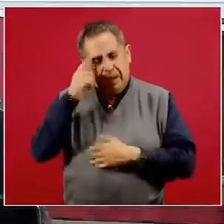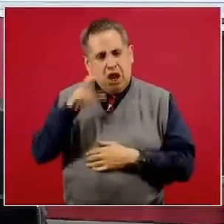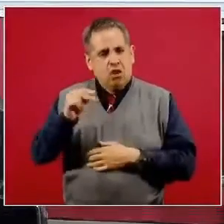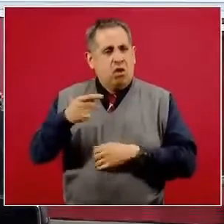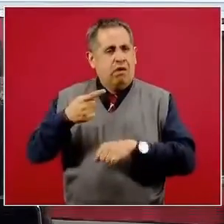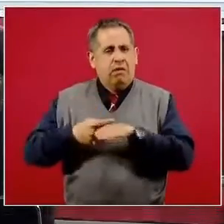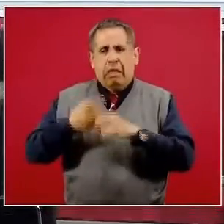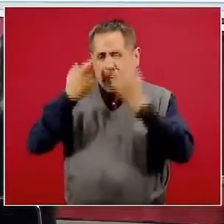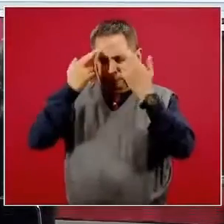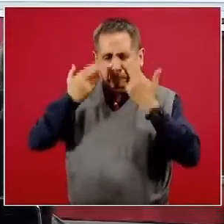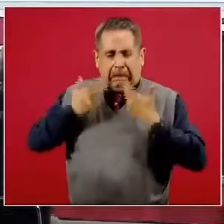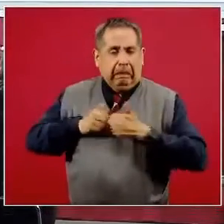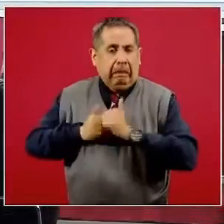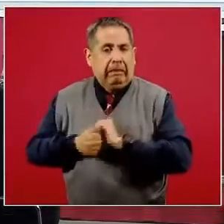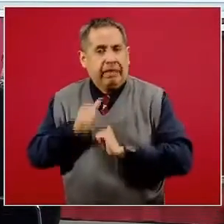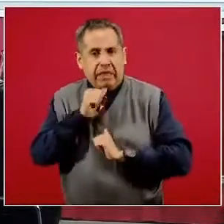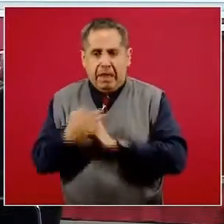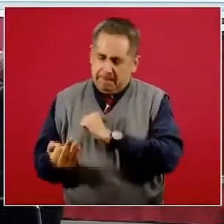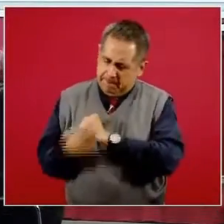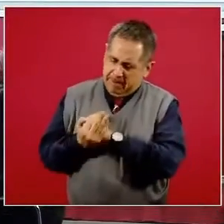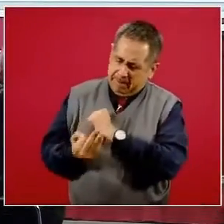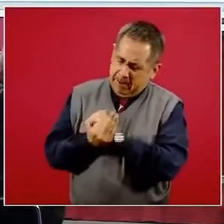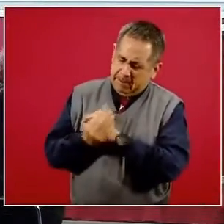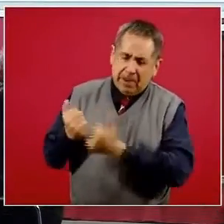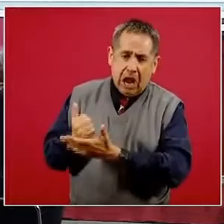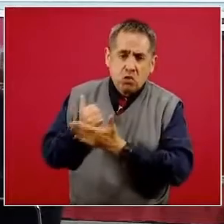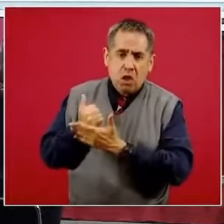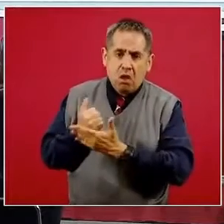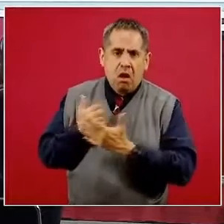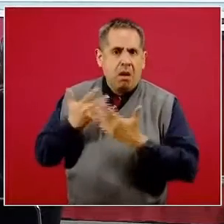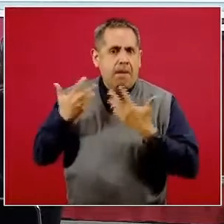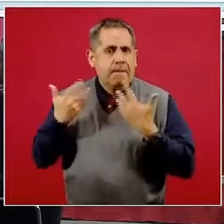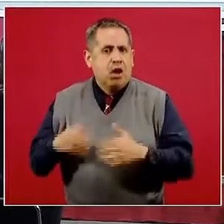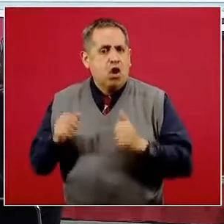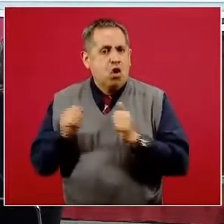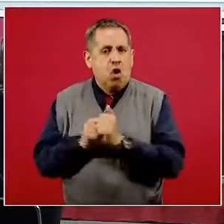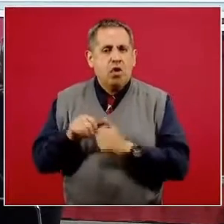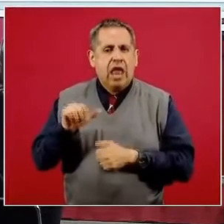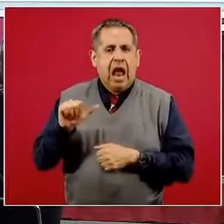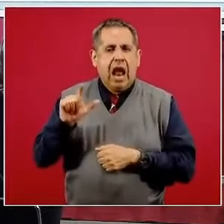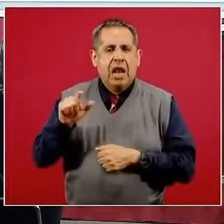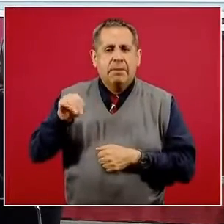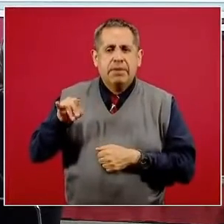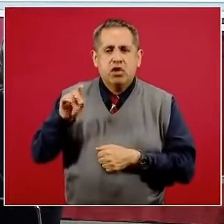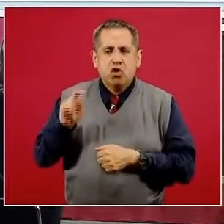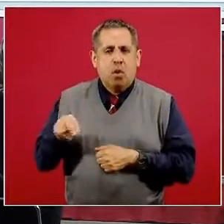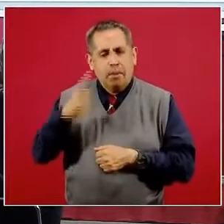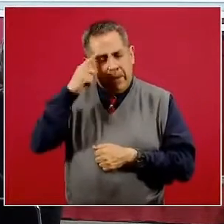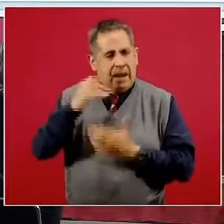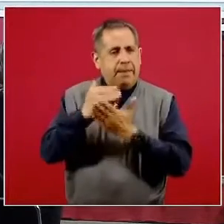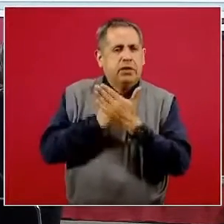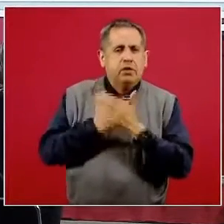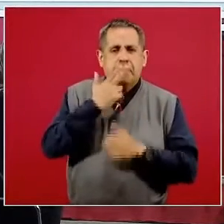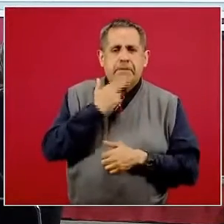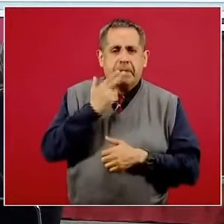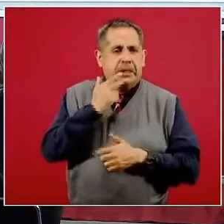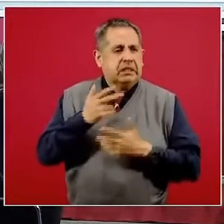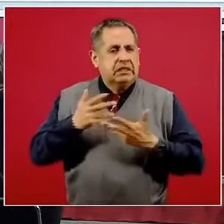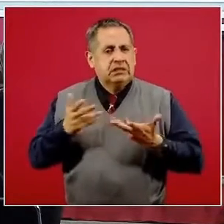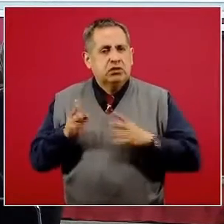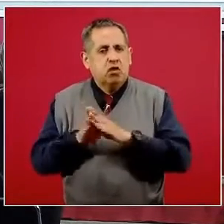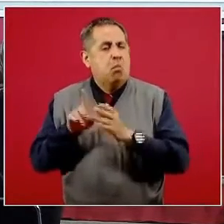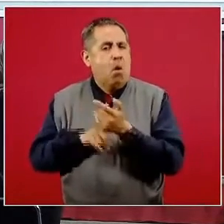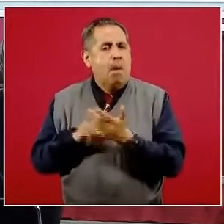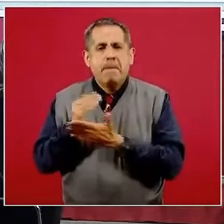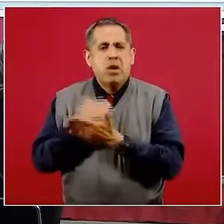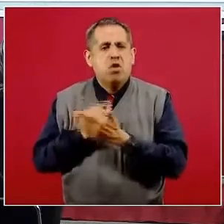enfermedades crónico-degenerativas, y tienen un menor contenido de almidones que son diabetógenos, que engordan